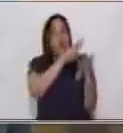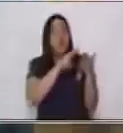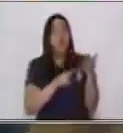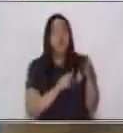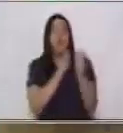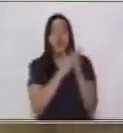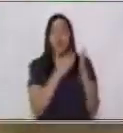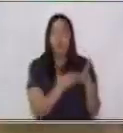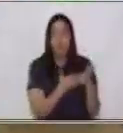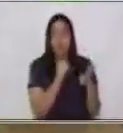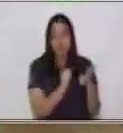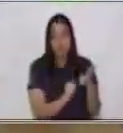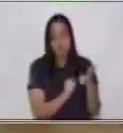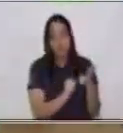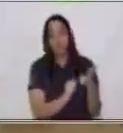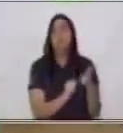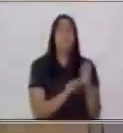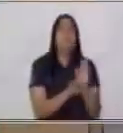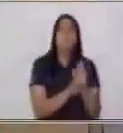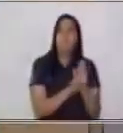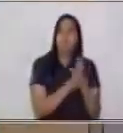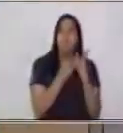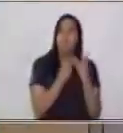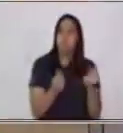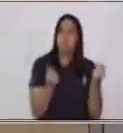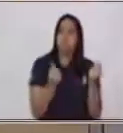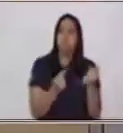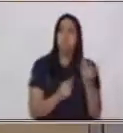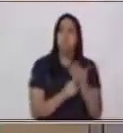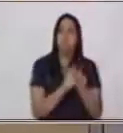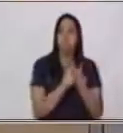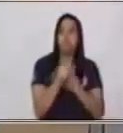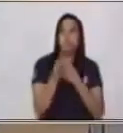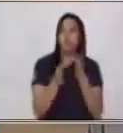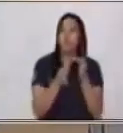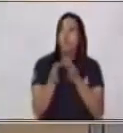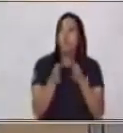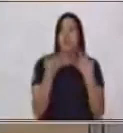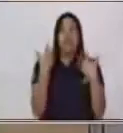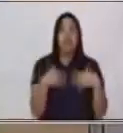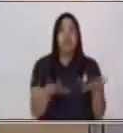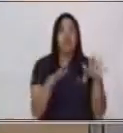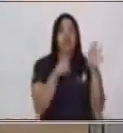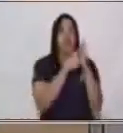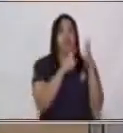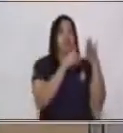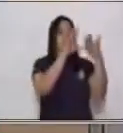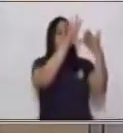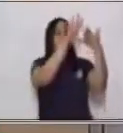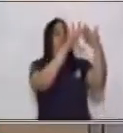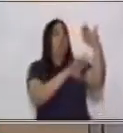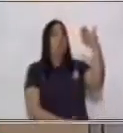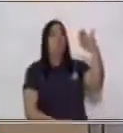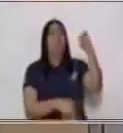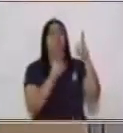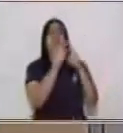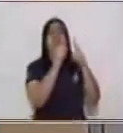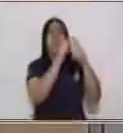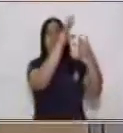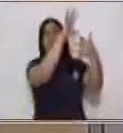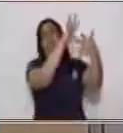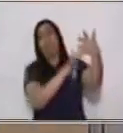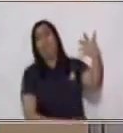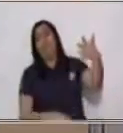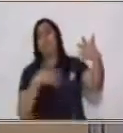resumen? Sencillo. Como te indiqué, puede que a veces leamos un texto muy extenso, 10,000, 20,000 palabras, o un